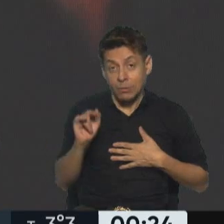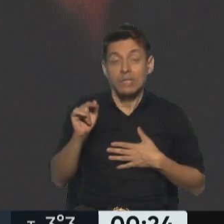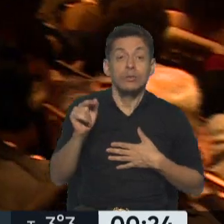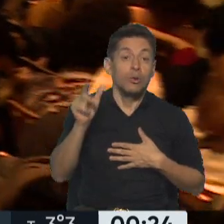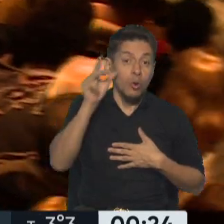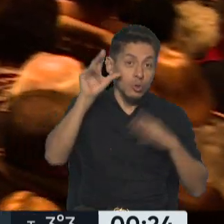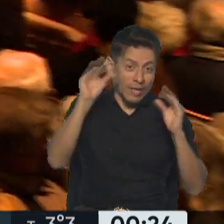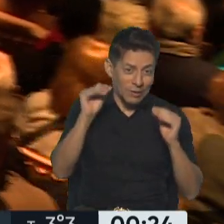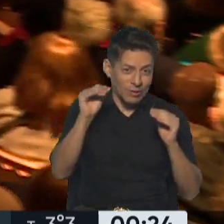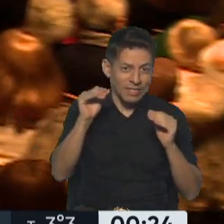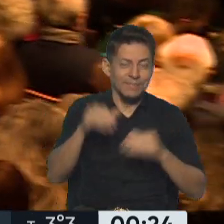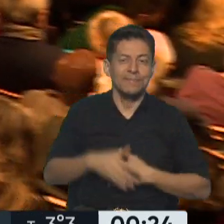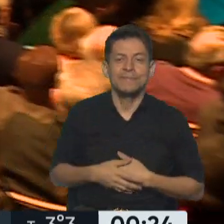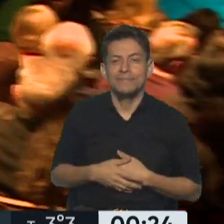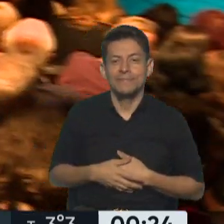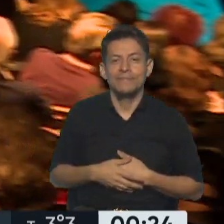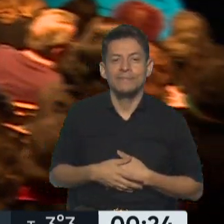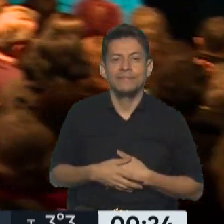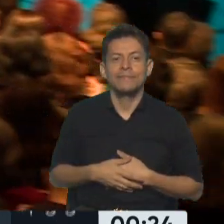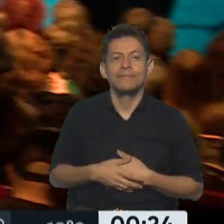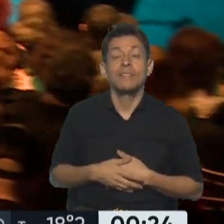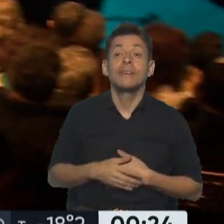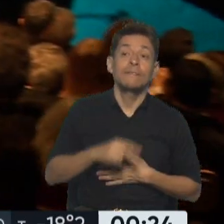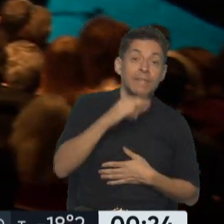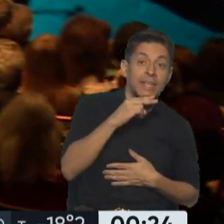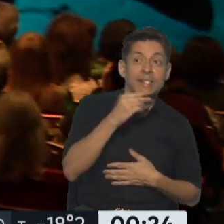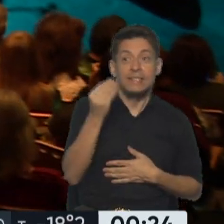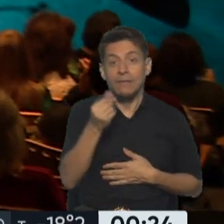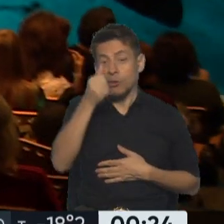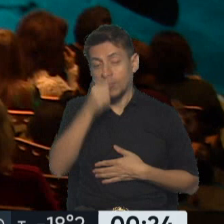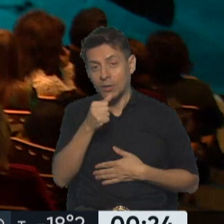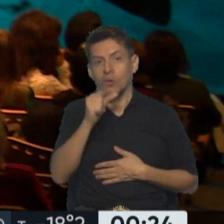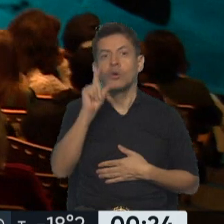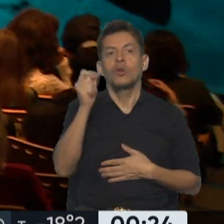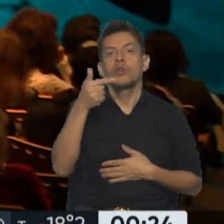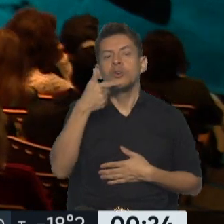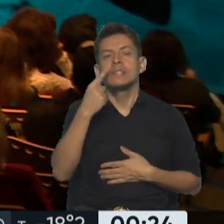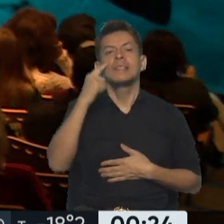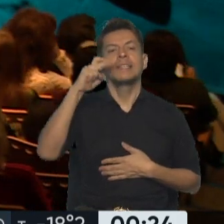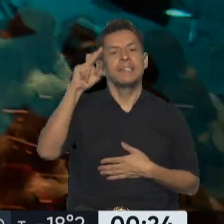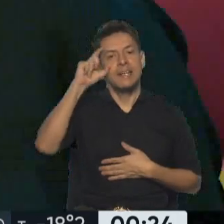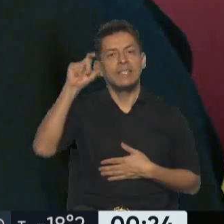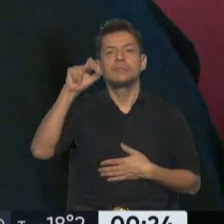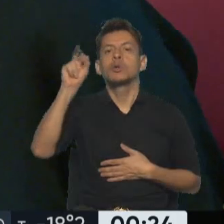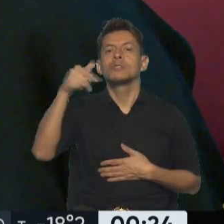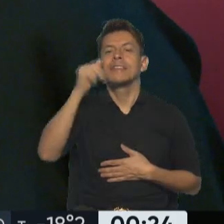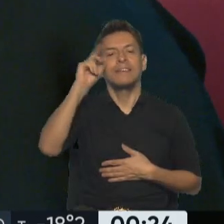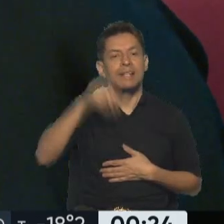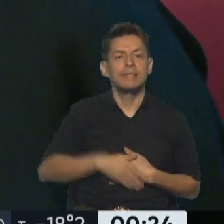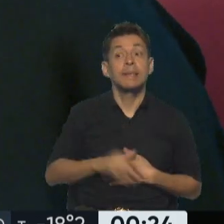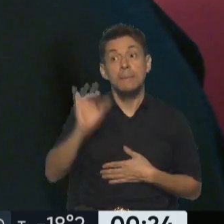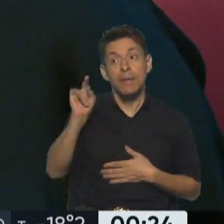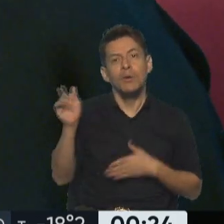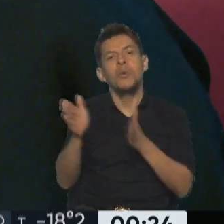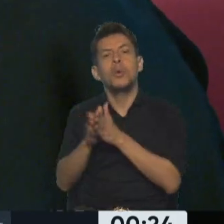noche. Ahora estoy con Los Irresponsables, viernes, sábado y domingo. Y tengo los miércoles acá en el Centro Cultural de la Cooperación en el oficio de dar con mi